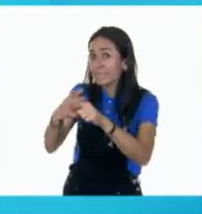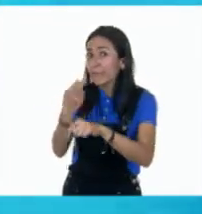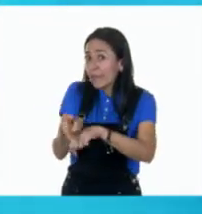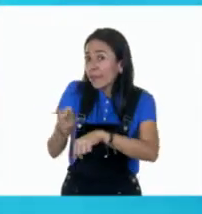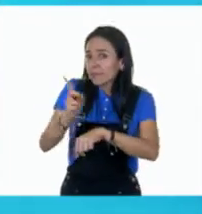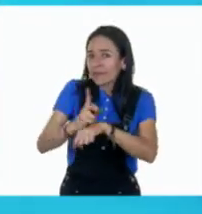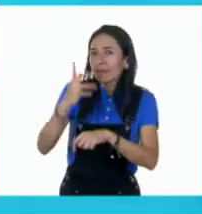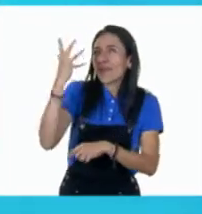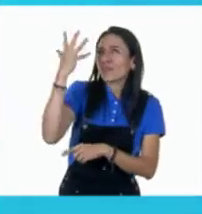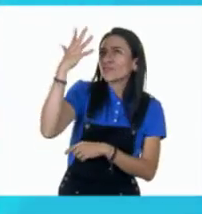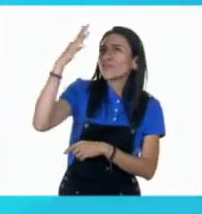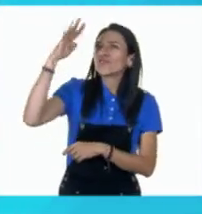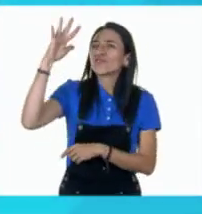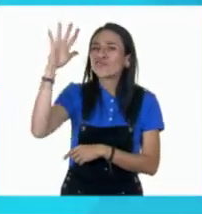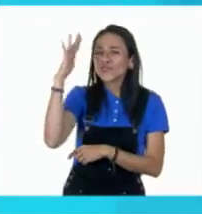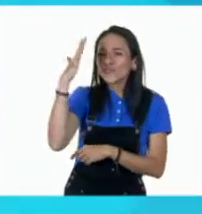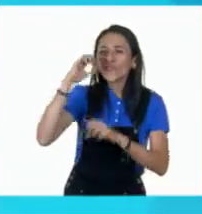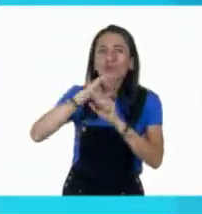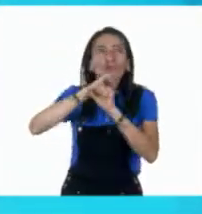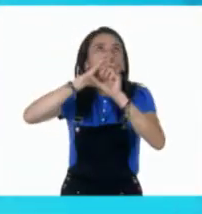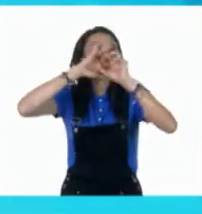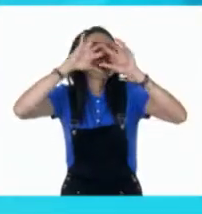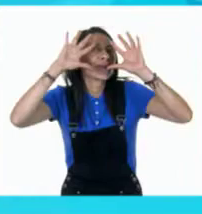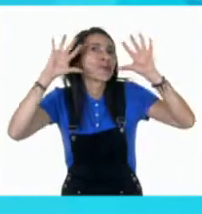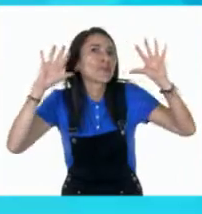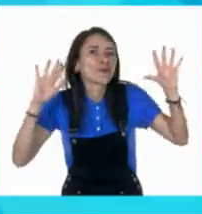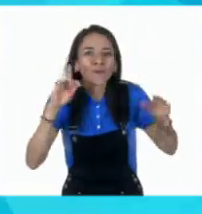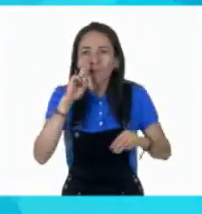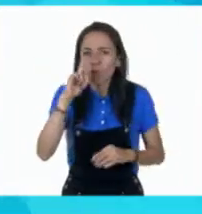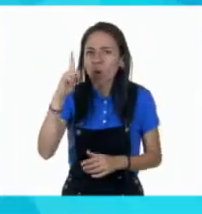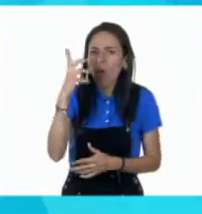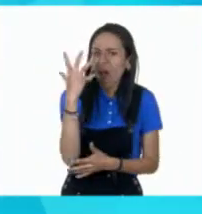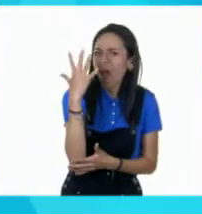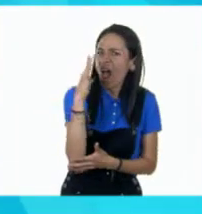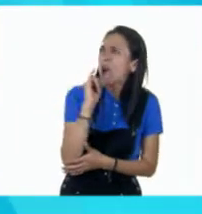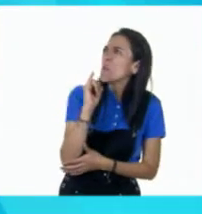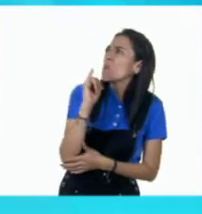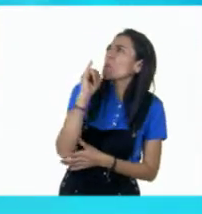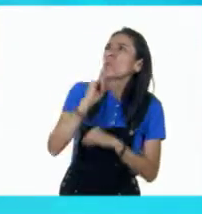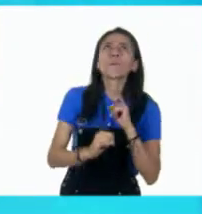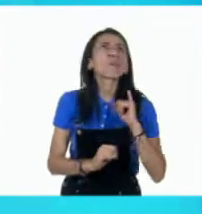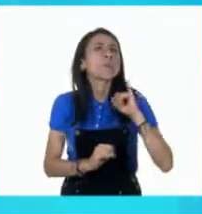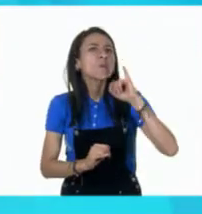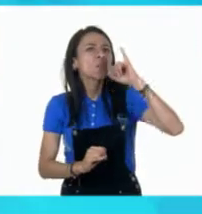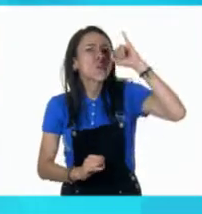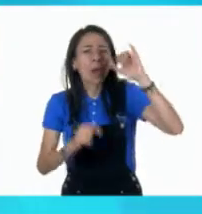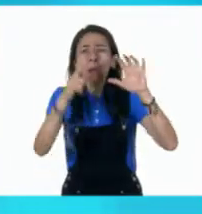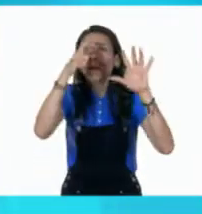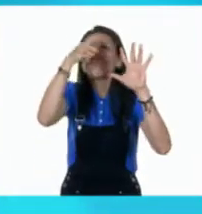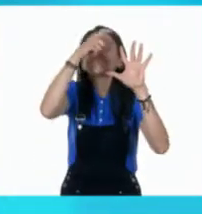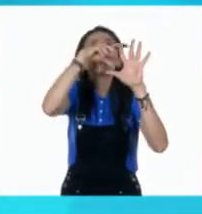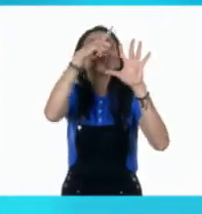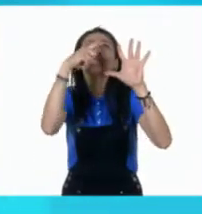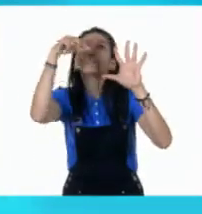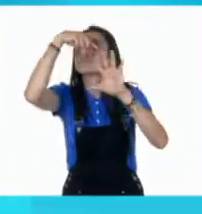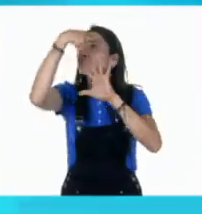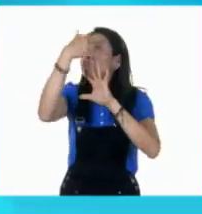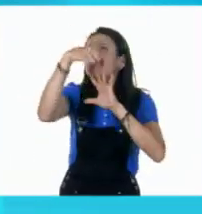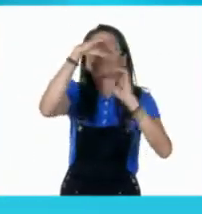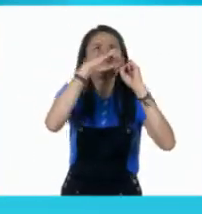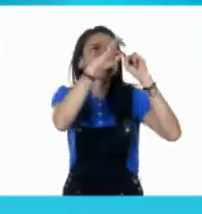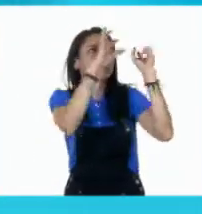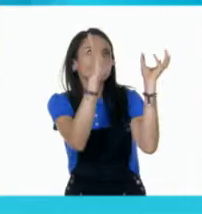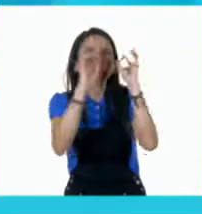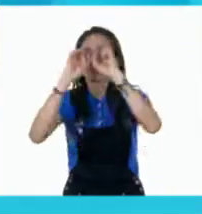soleado y claro. Hay árboles grandes con muchas hojas. El lugar se ve limpio y